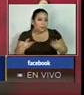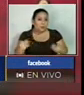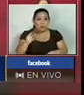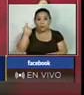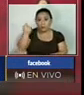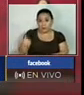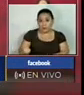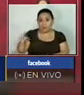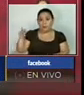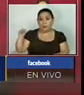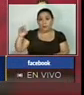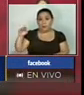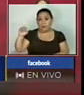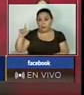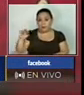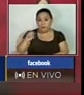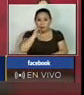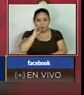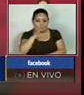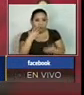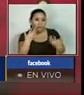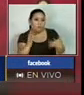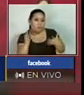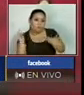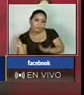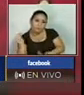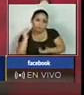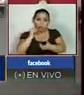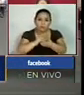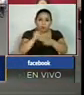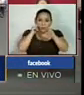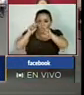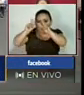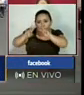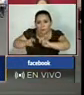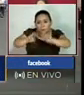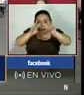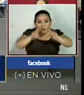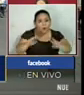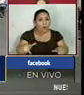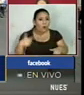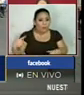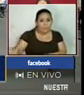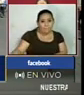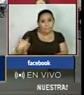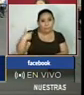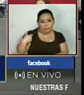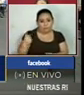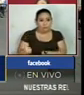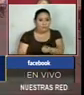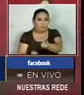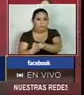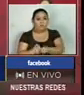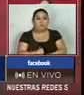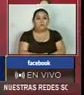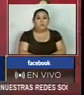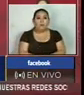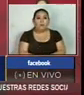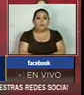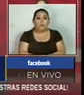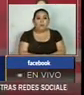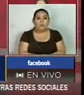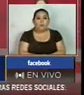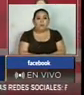Marcelo Ebrard afirmó que el país se unió al esfuerzo mundial para investigar acerca de posibles vacunas contra la COVID-19. que se